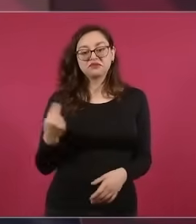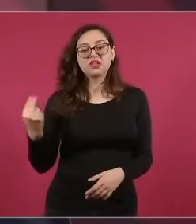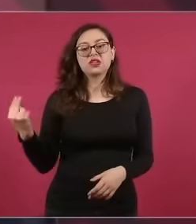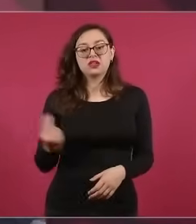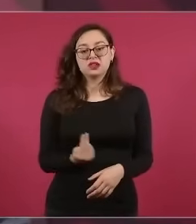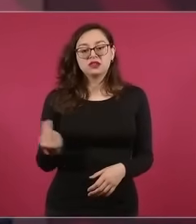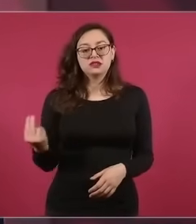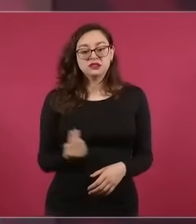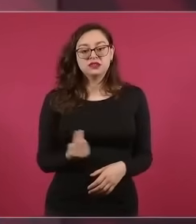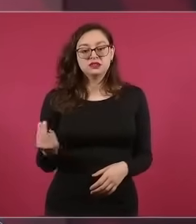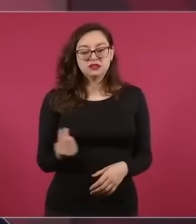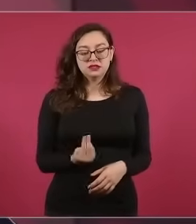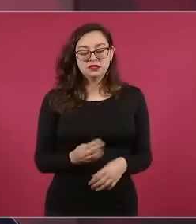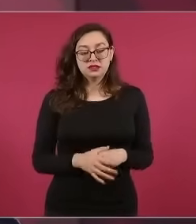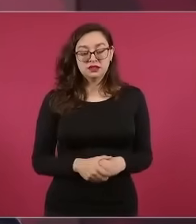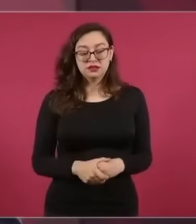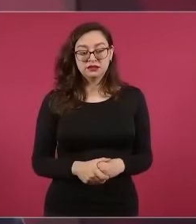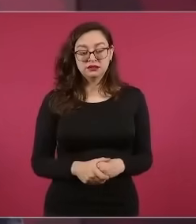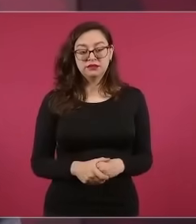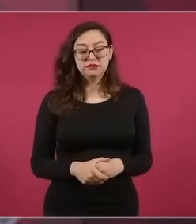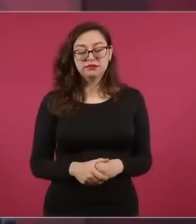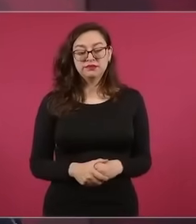la